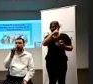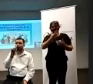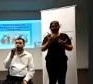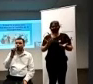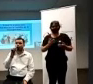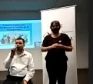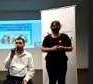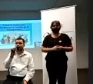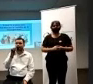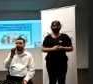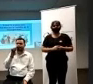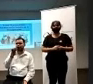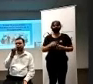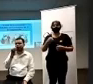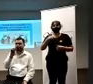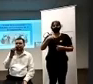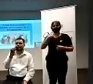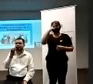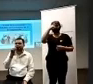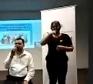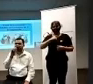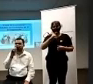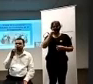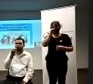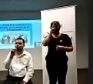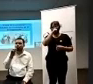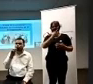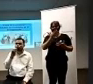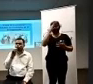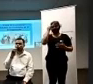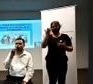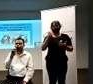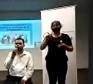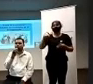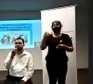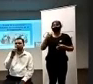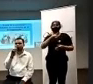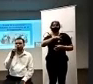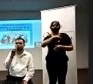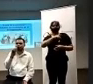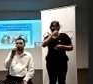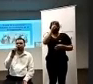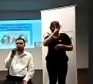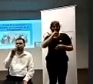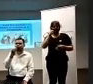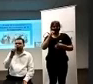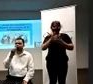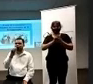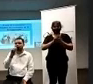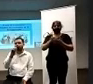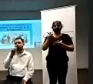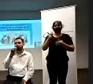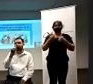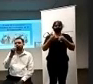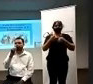o cuando podemos satisfacer nuestras necesidades básicas solo o sin la menor ayuda posible. ¿Por qué sin la